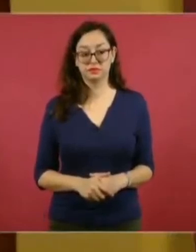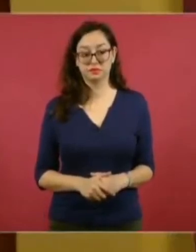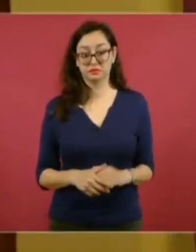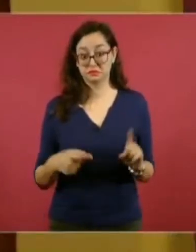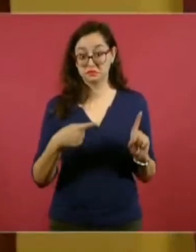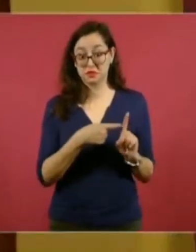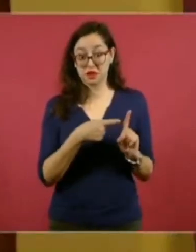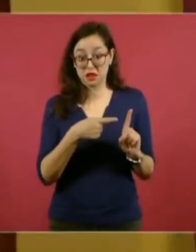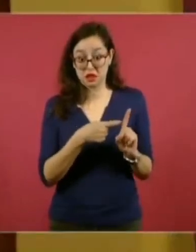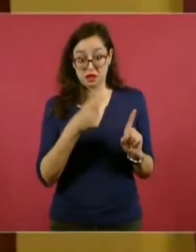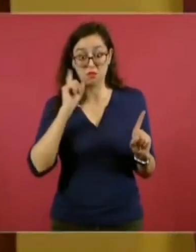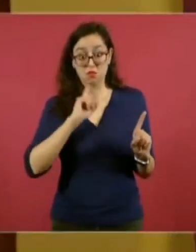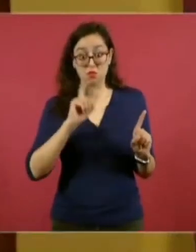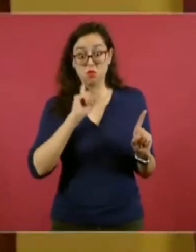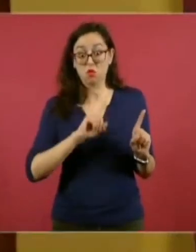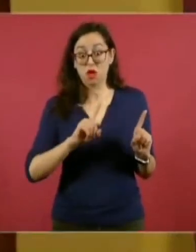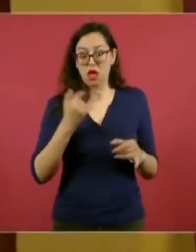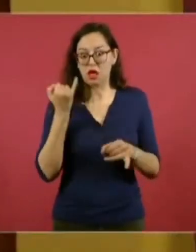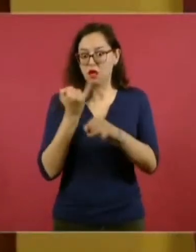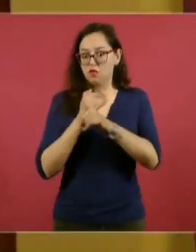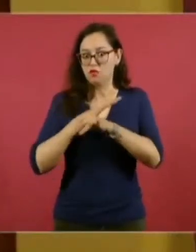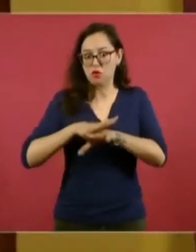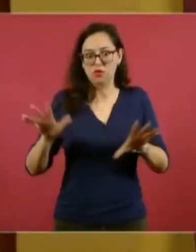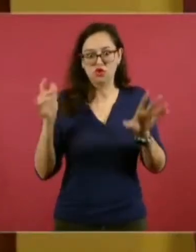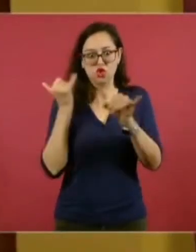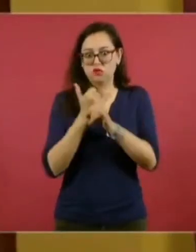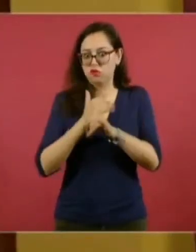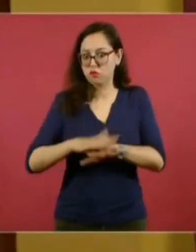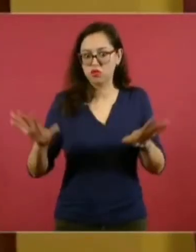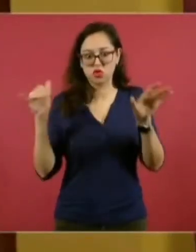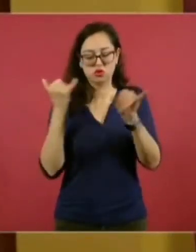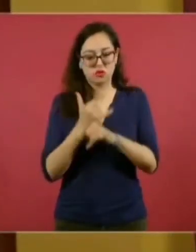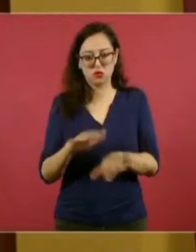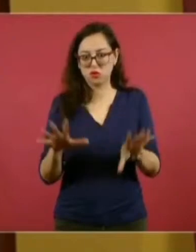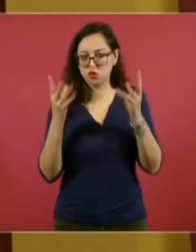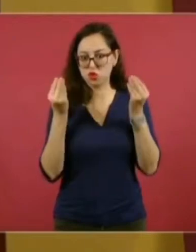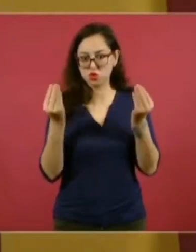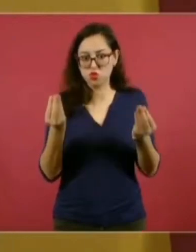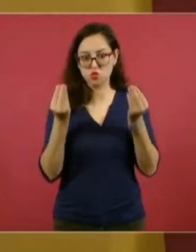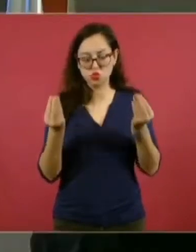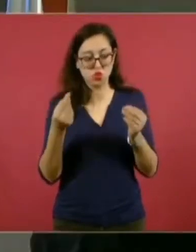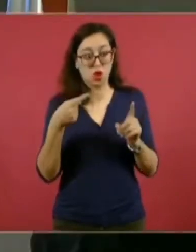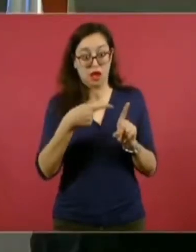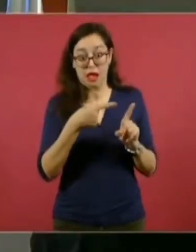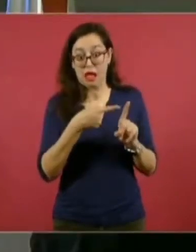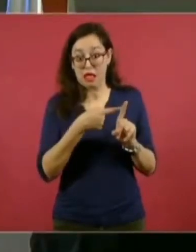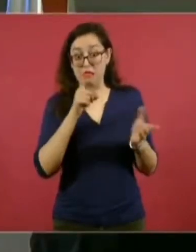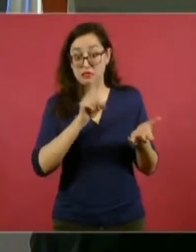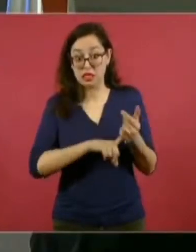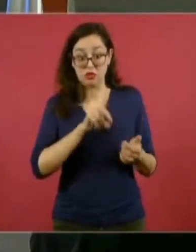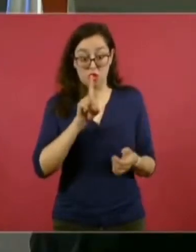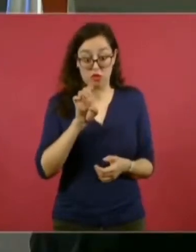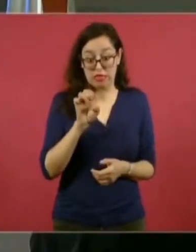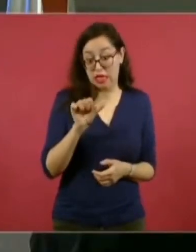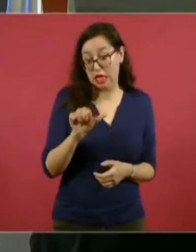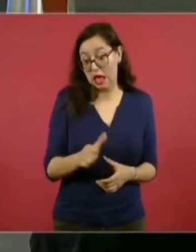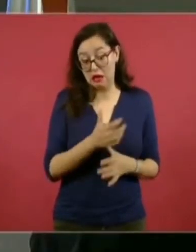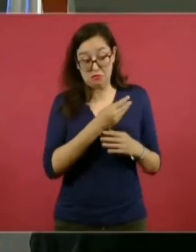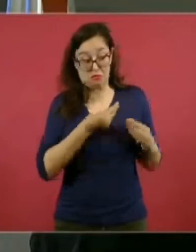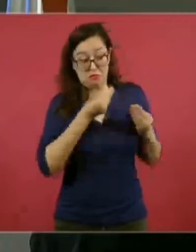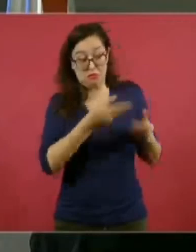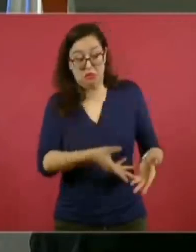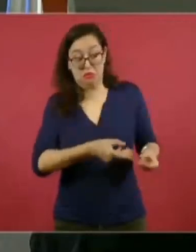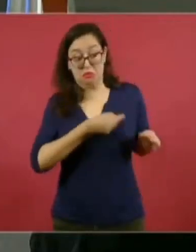mucha información de la Administración de Control de Drogas, DEA, falsa o verdadera,